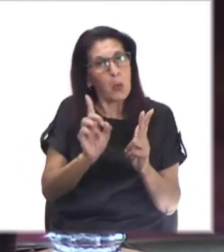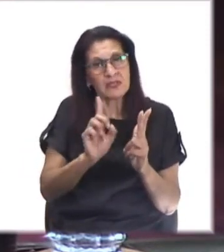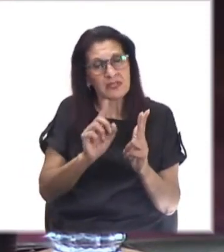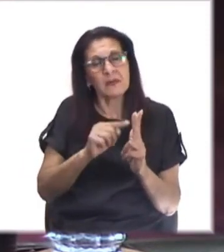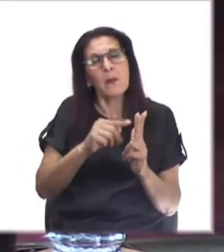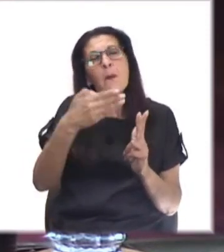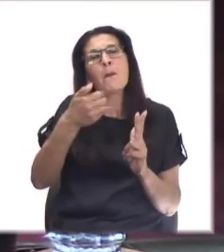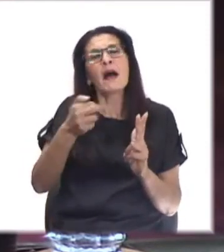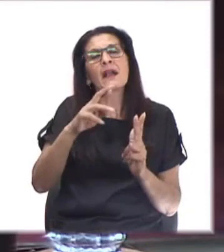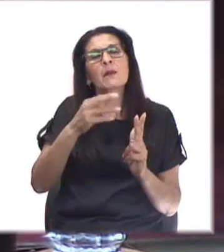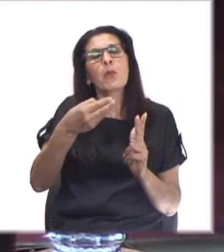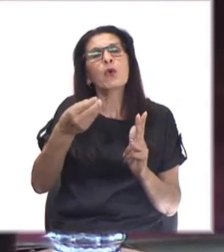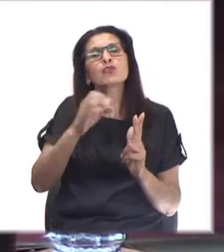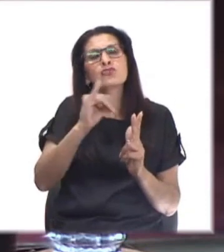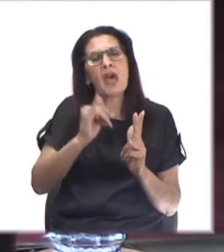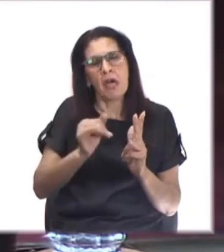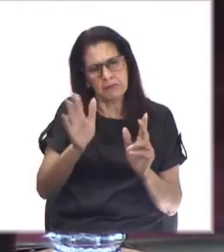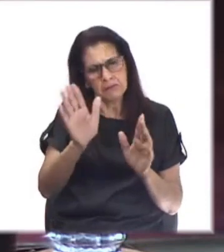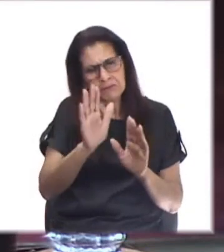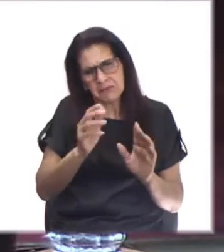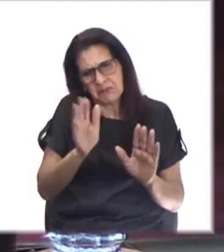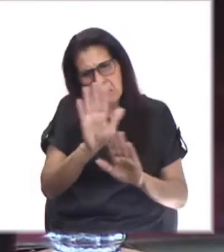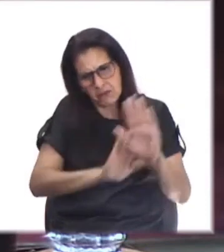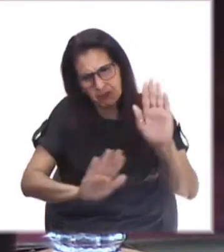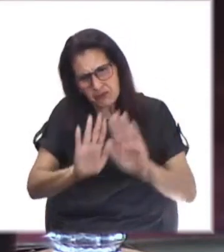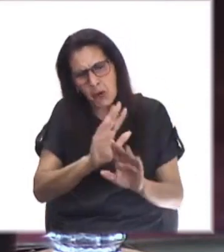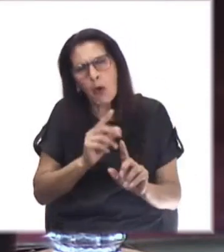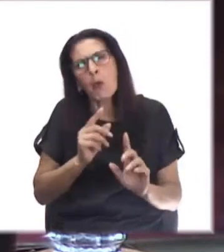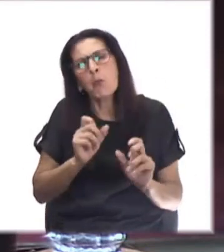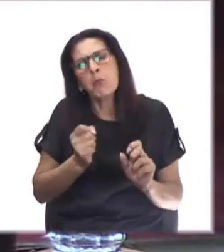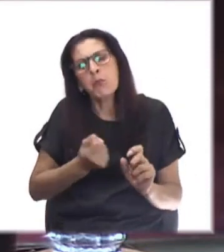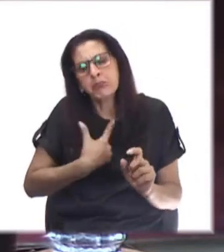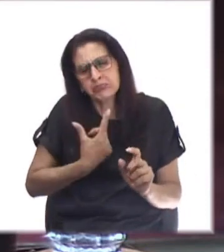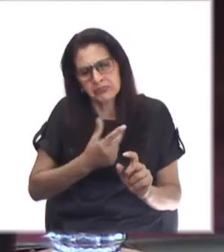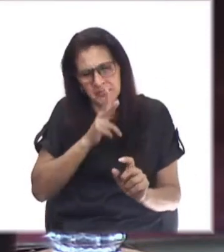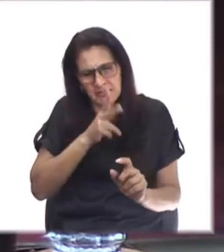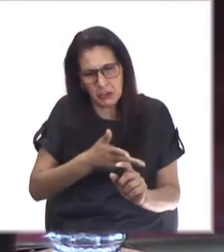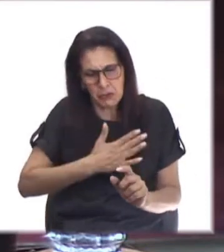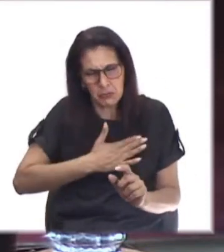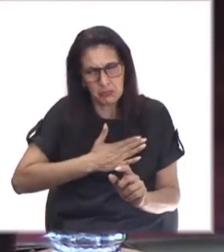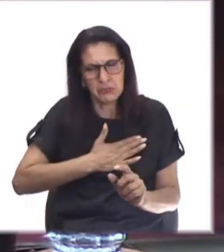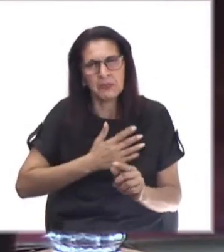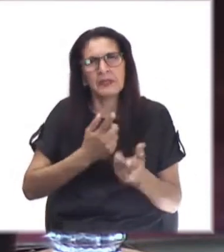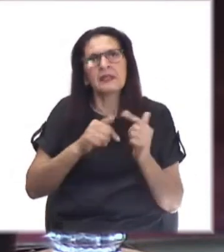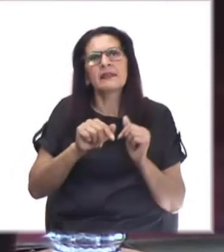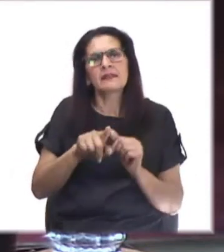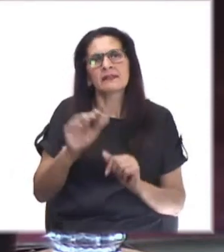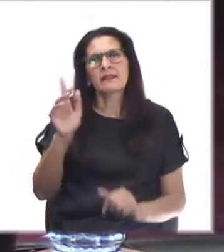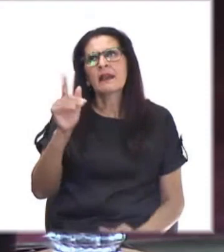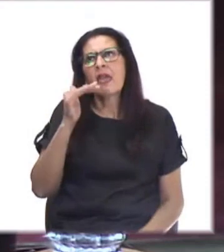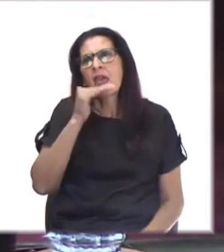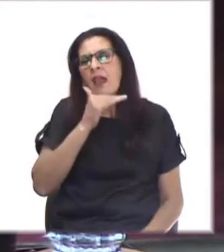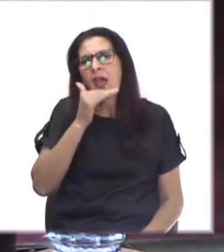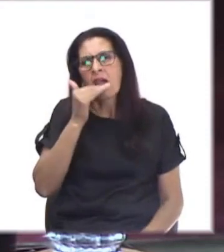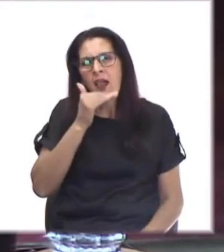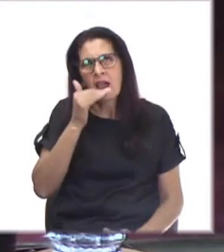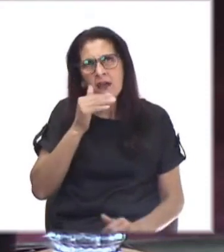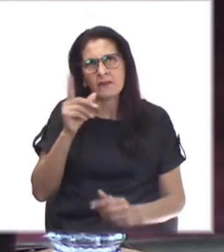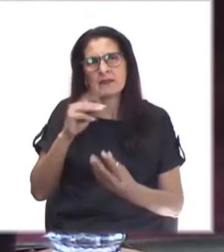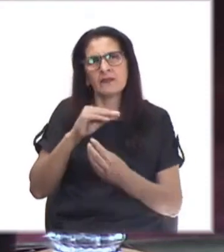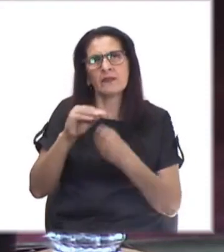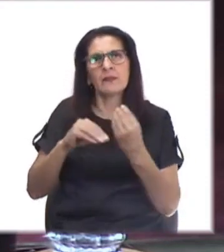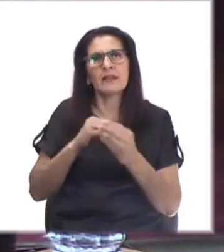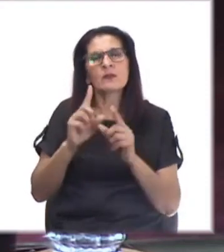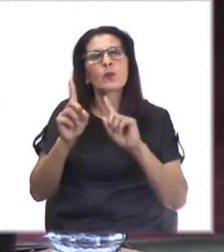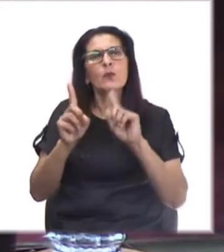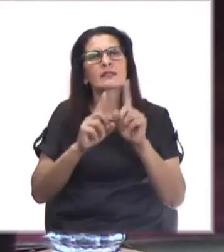Barbosa. En ese tiempo, Mari, como le decía Tabaré, empleada de la Caja de Profesionales Universitarios, fue el